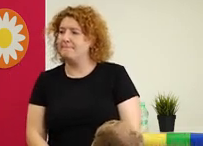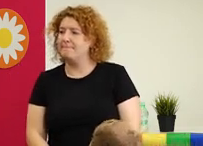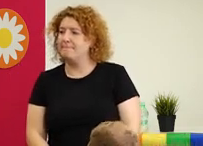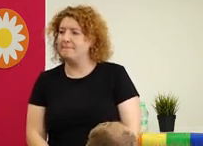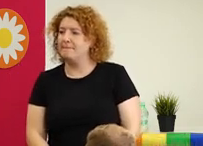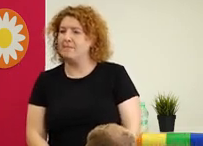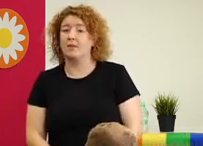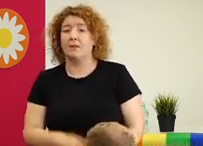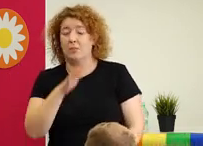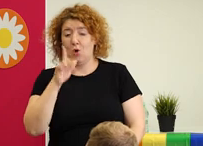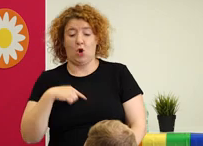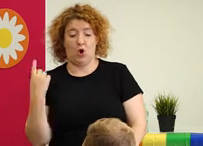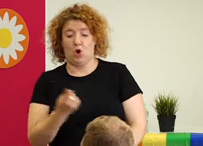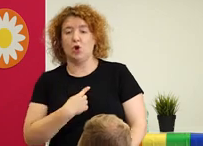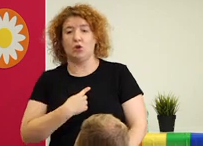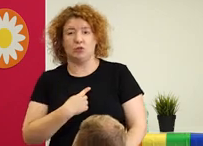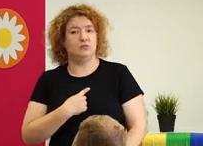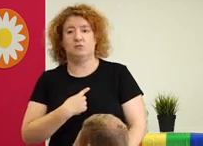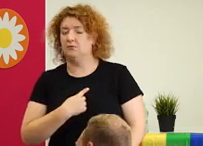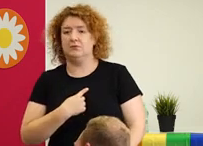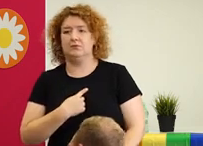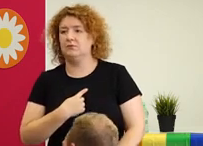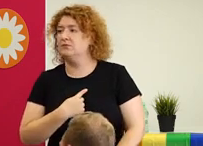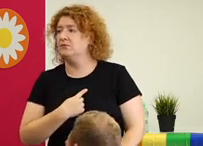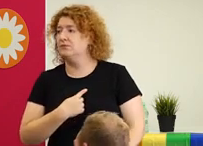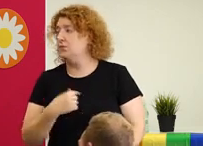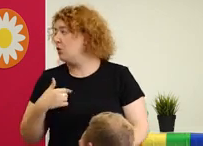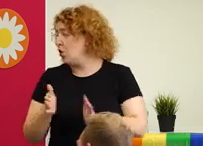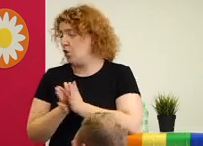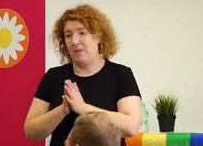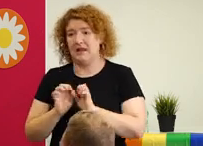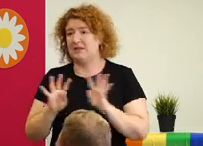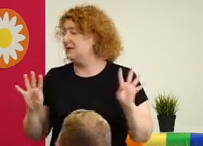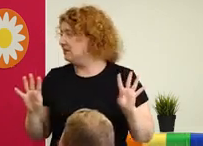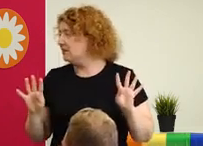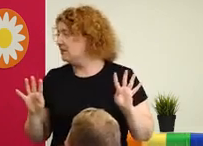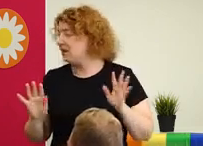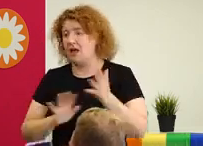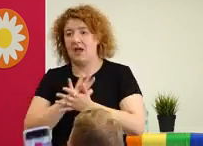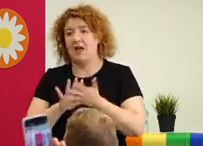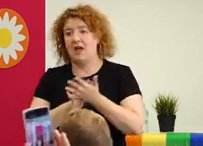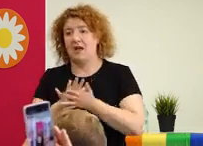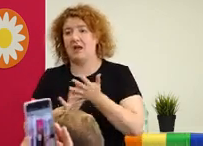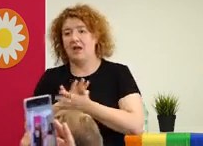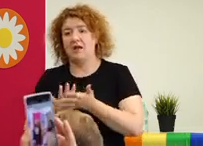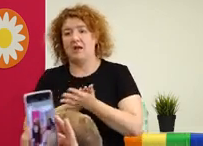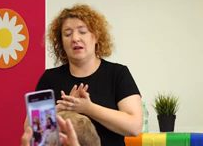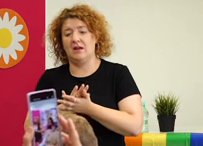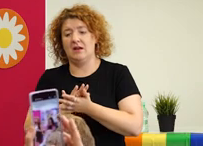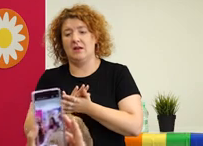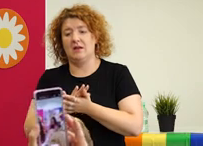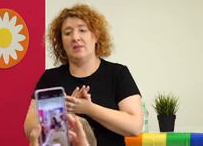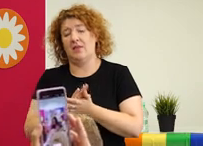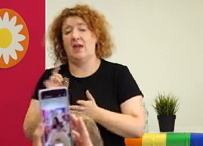Porque nosotras que somos resilientes, lo mismo que los compañeros y compañeras han hablado de la operación Peace